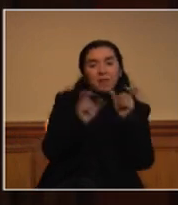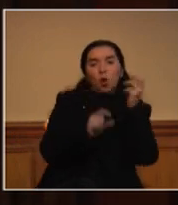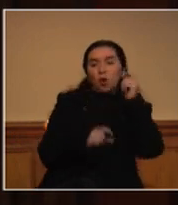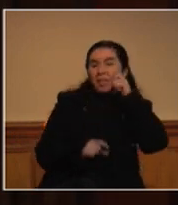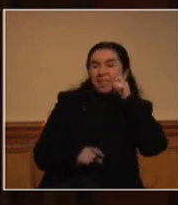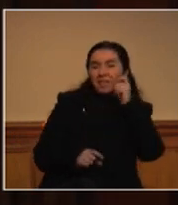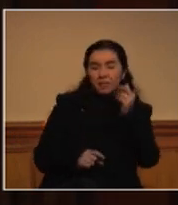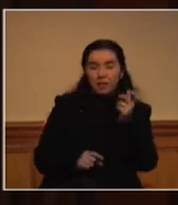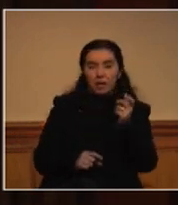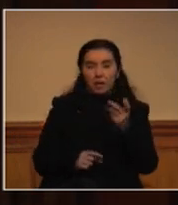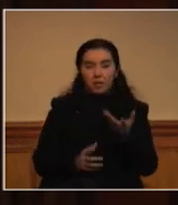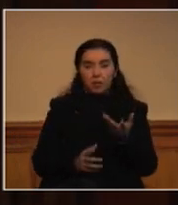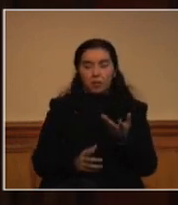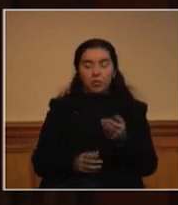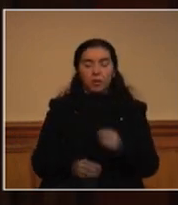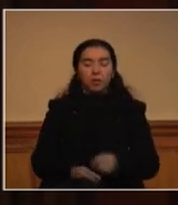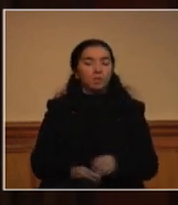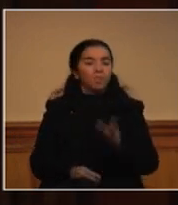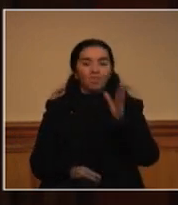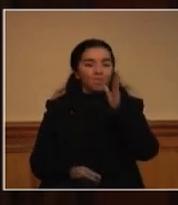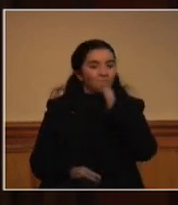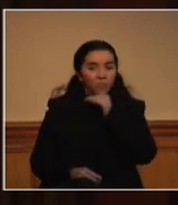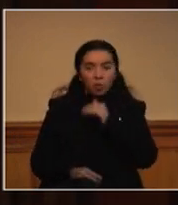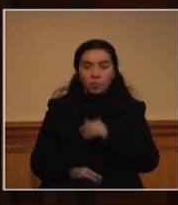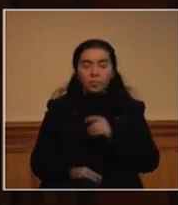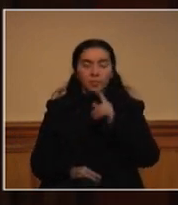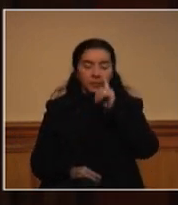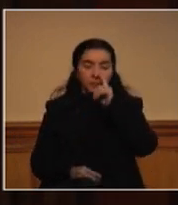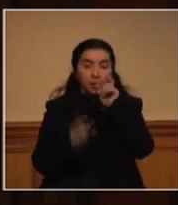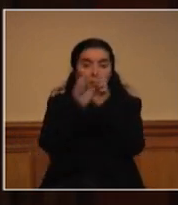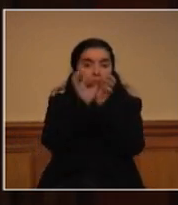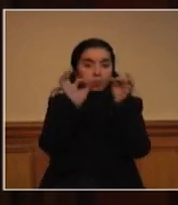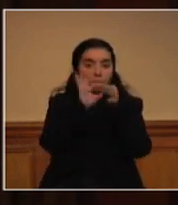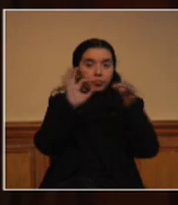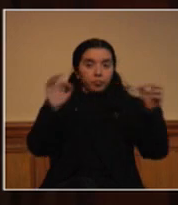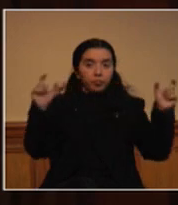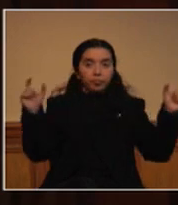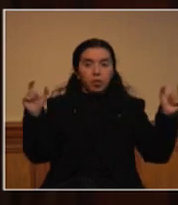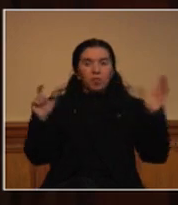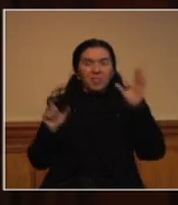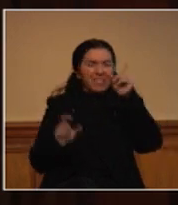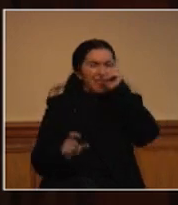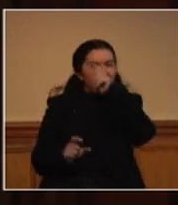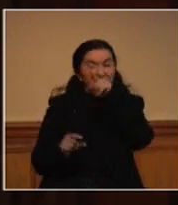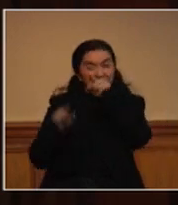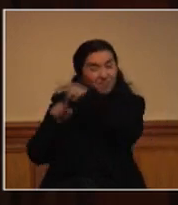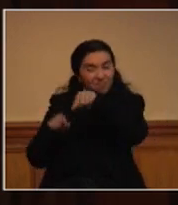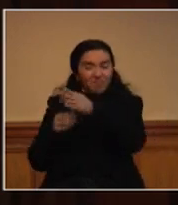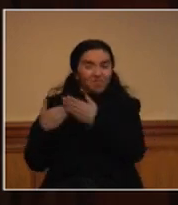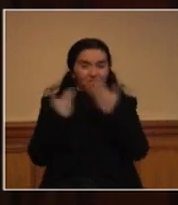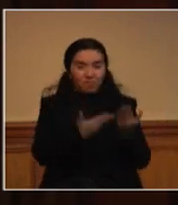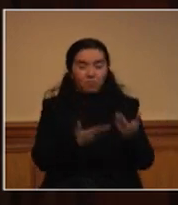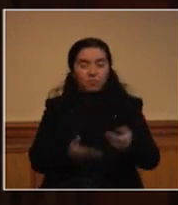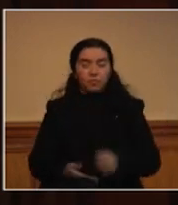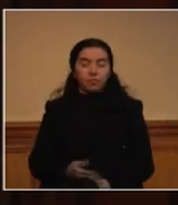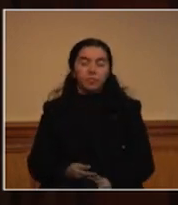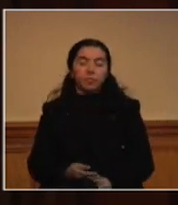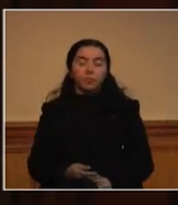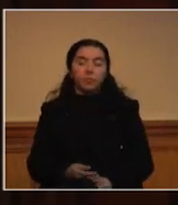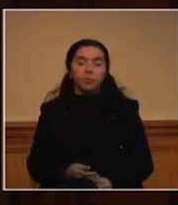semántico un poco más, pero sintáctico y gramatical difícilmente. El sistema aumentativo en